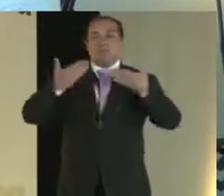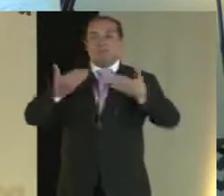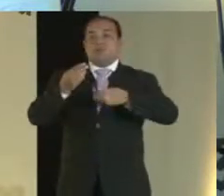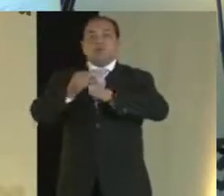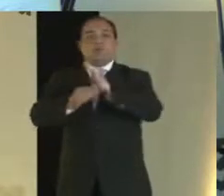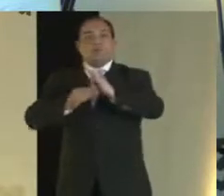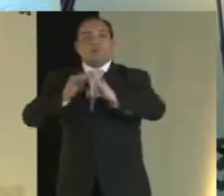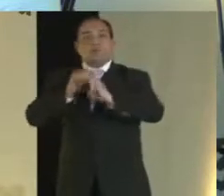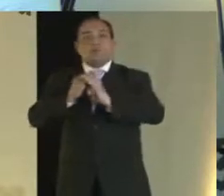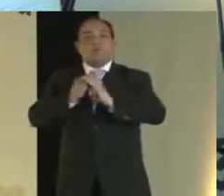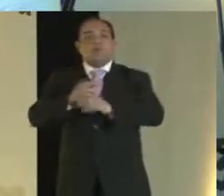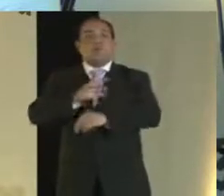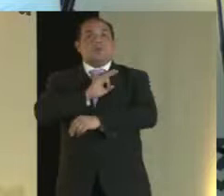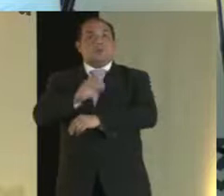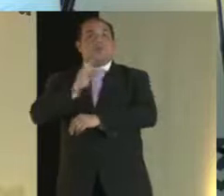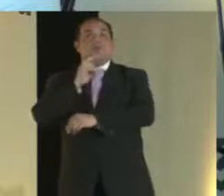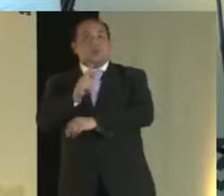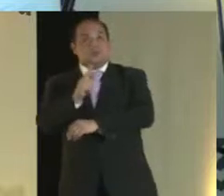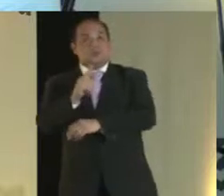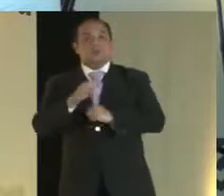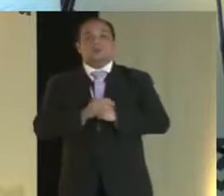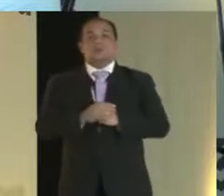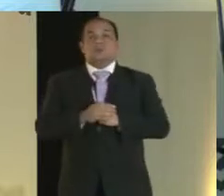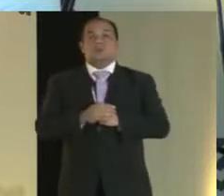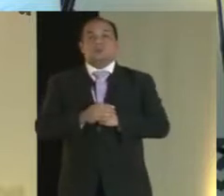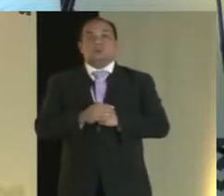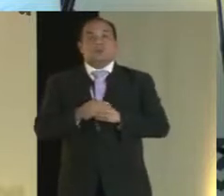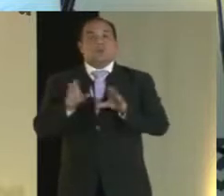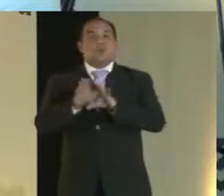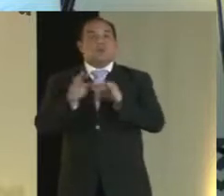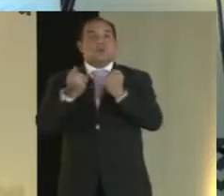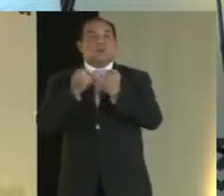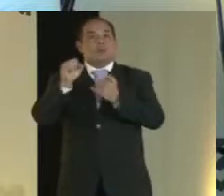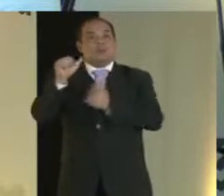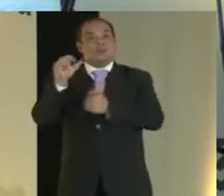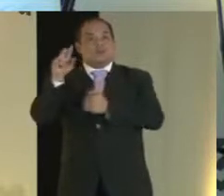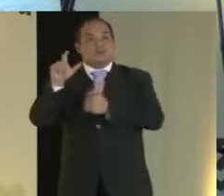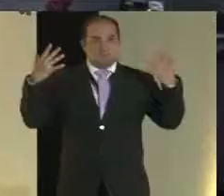mundo posible mejor y los que como Saúl.